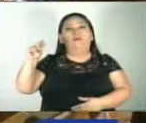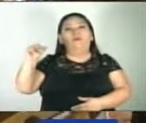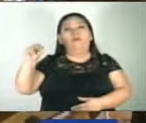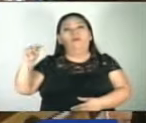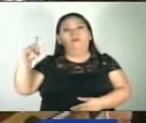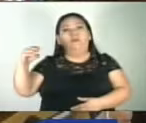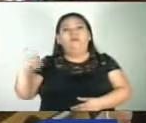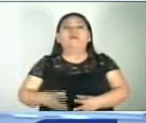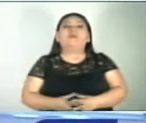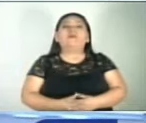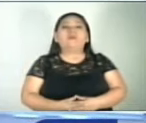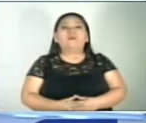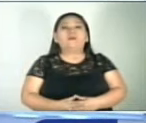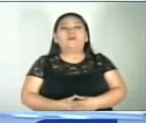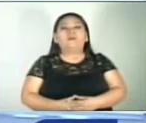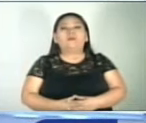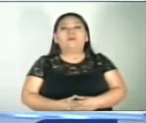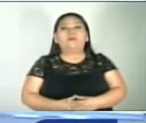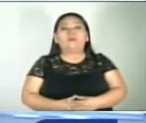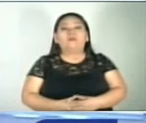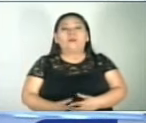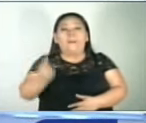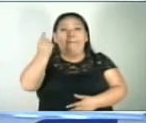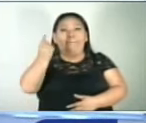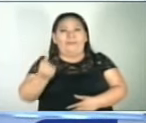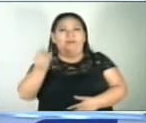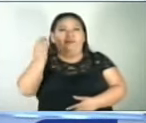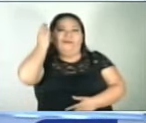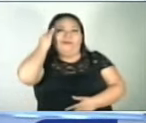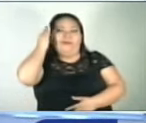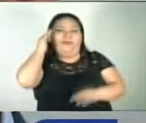Morales. Y el consultor de temas